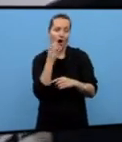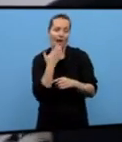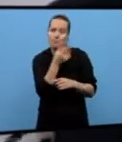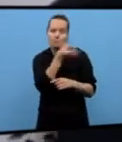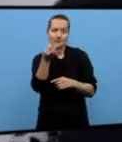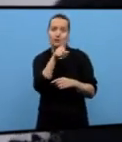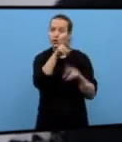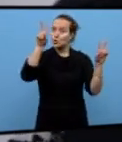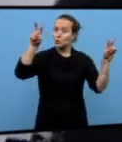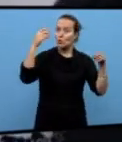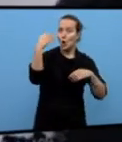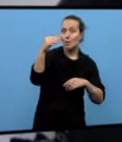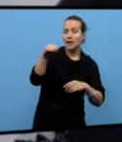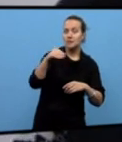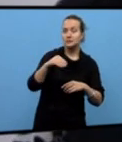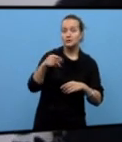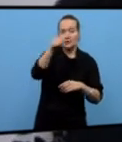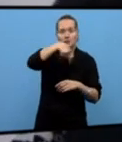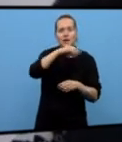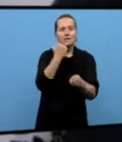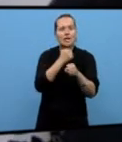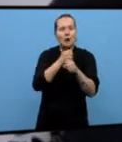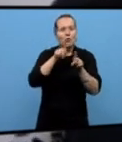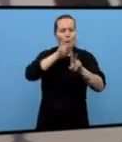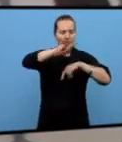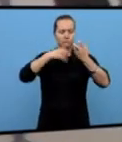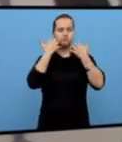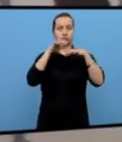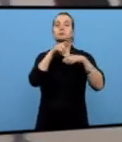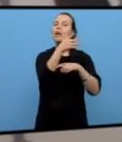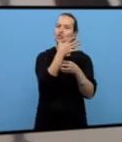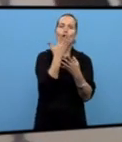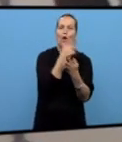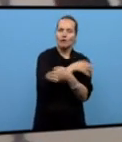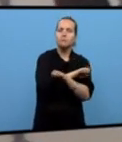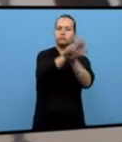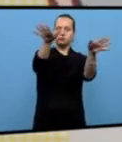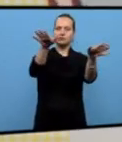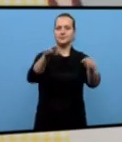novos que fan a traballos innovadores sexan conocidos.